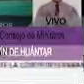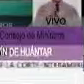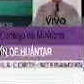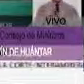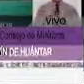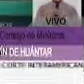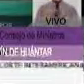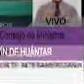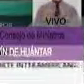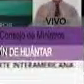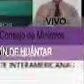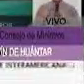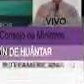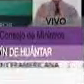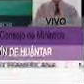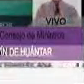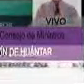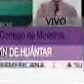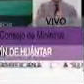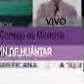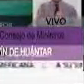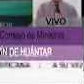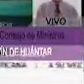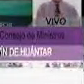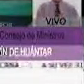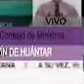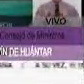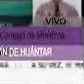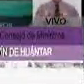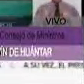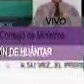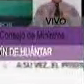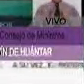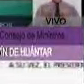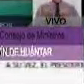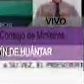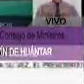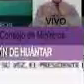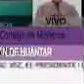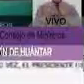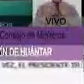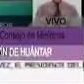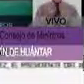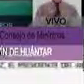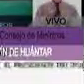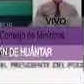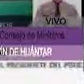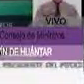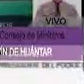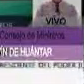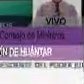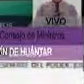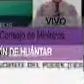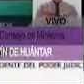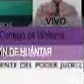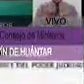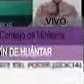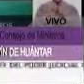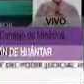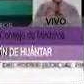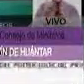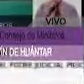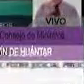caso, lamentablemente, digamos, este intento, esta maniobra de quienes buscan, más